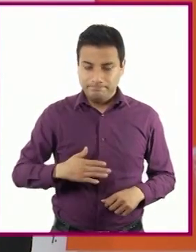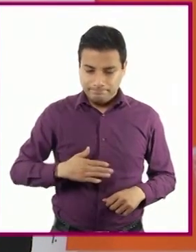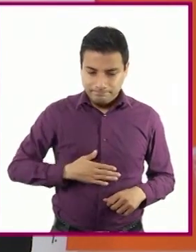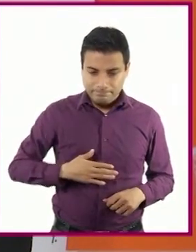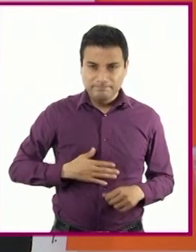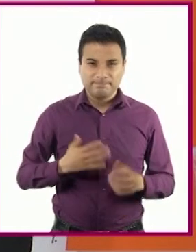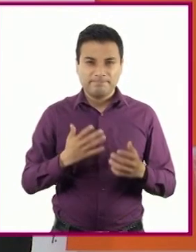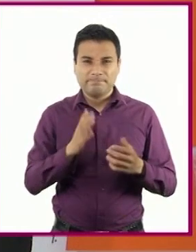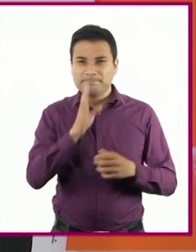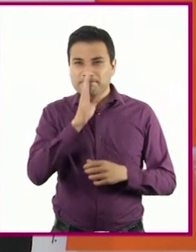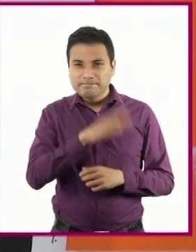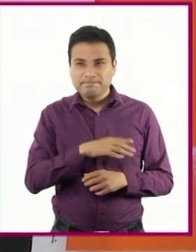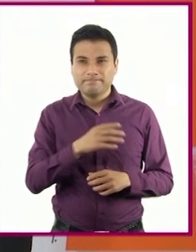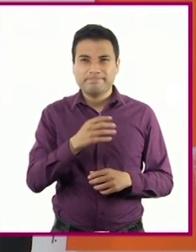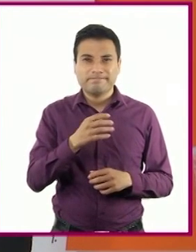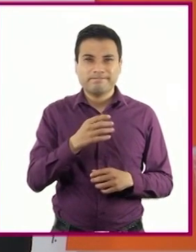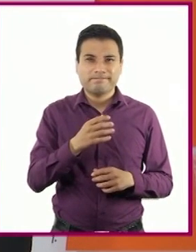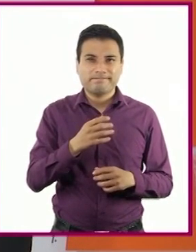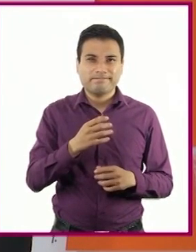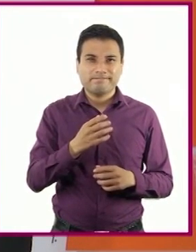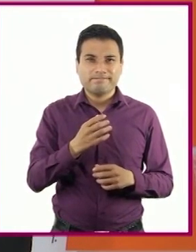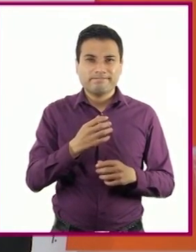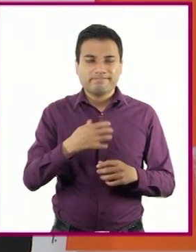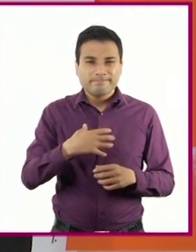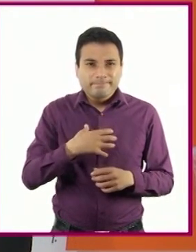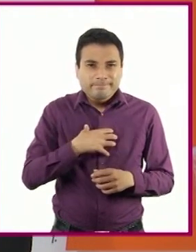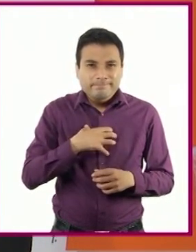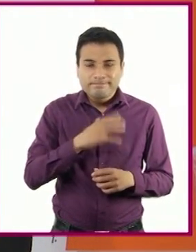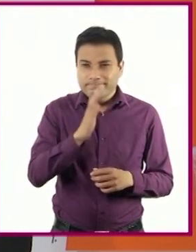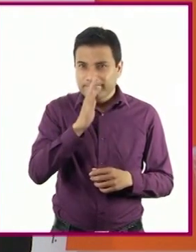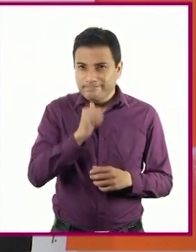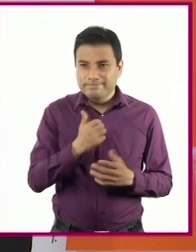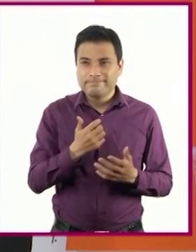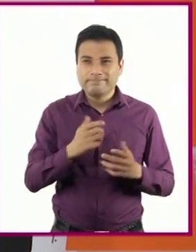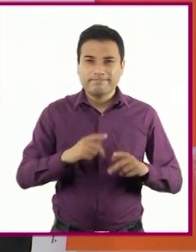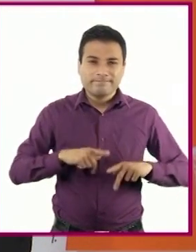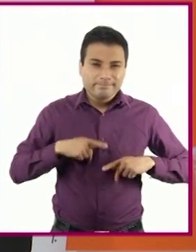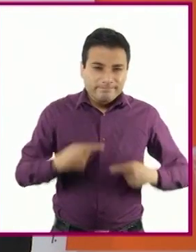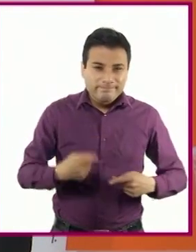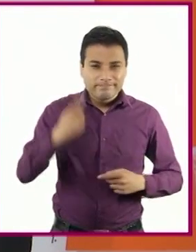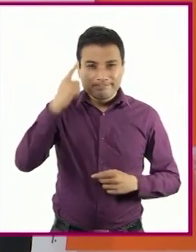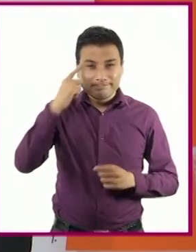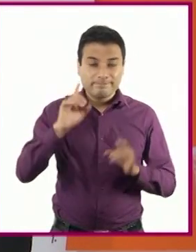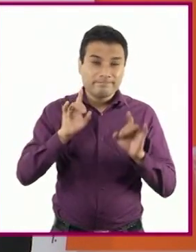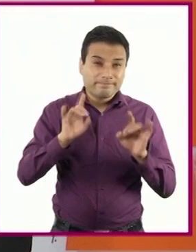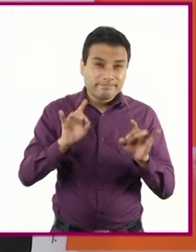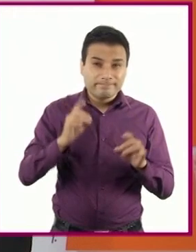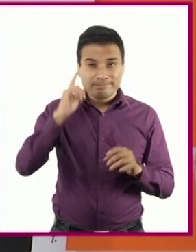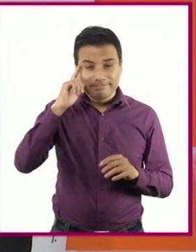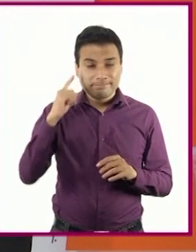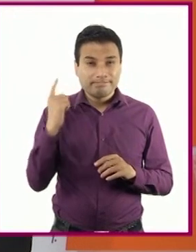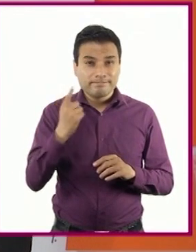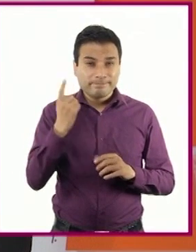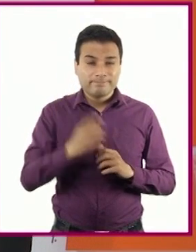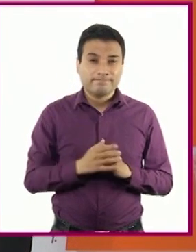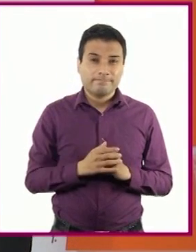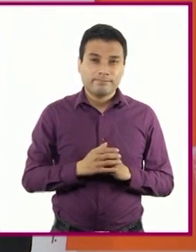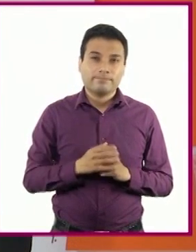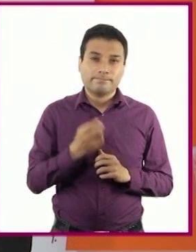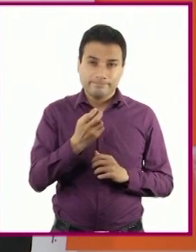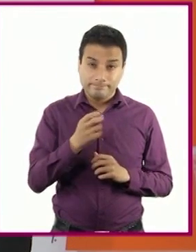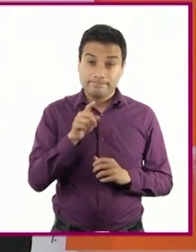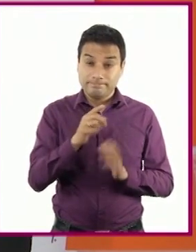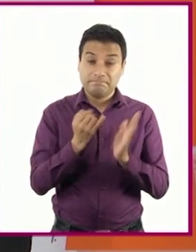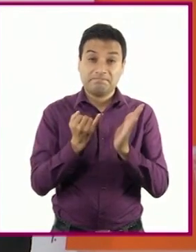estreñimiento, pérdida de apetito, debilidad, náusea o dolor de cabeza, por lo que no es recomendable